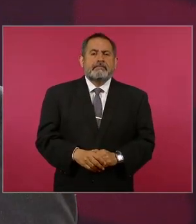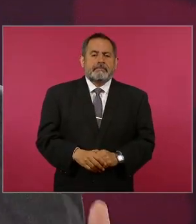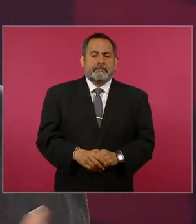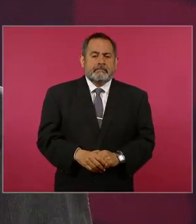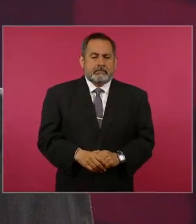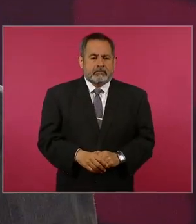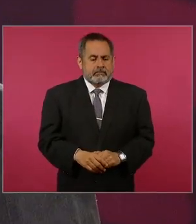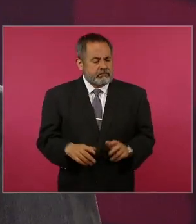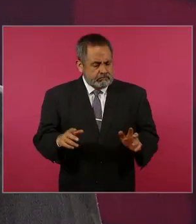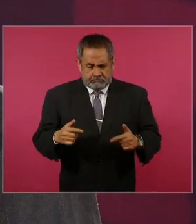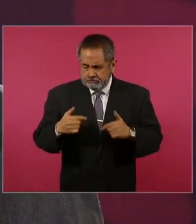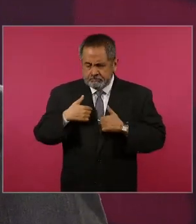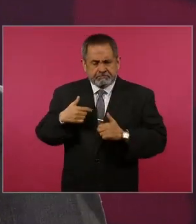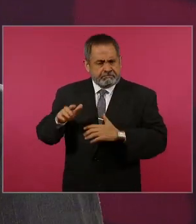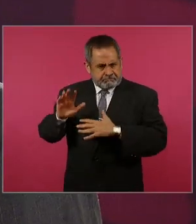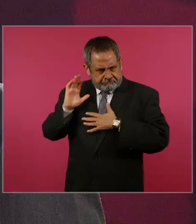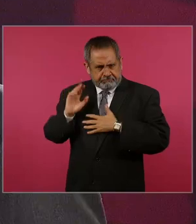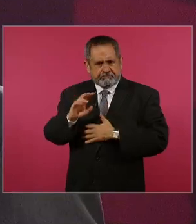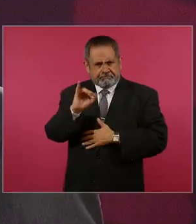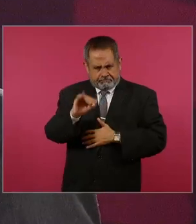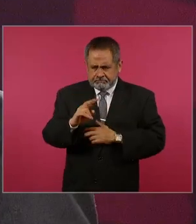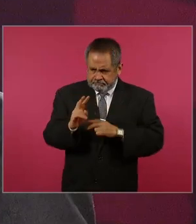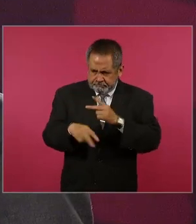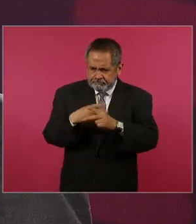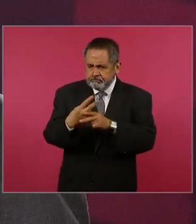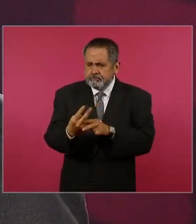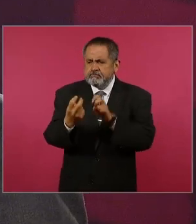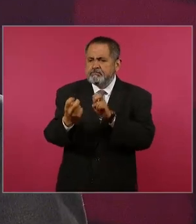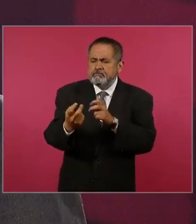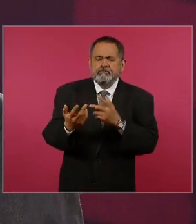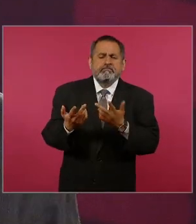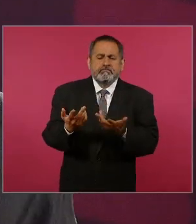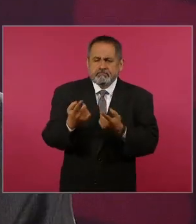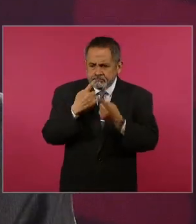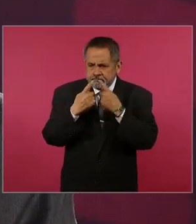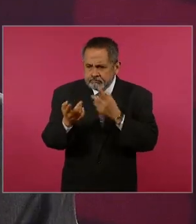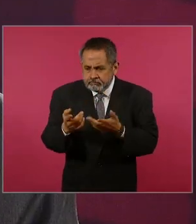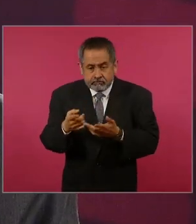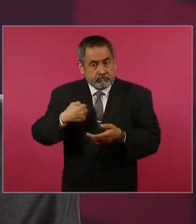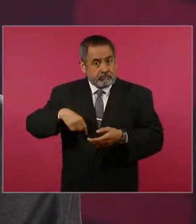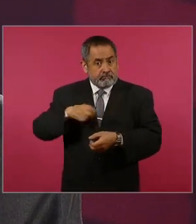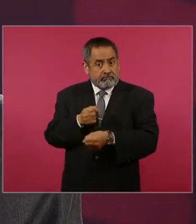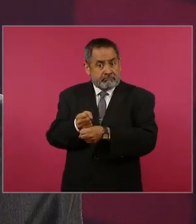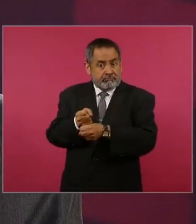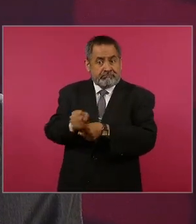Y el compromiso nuestro es no reprimir,